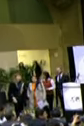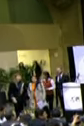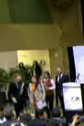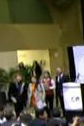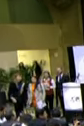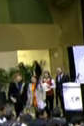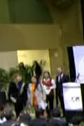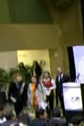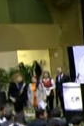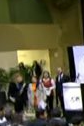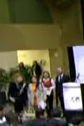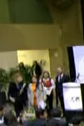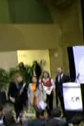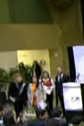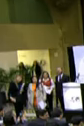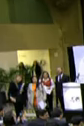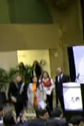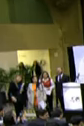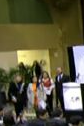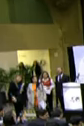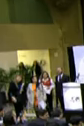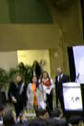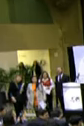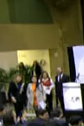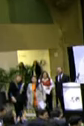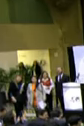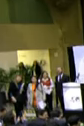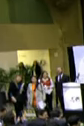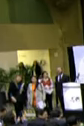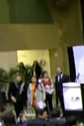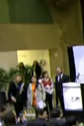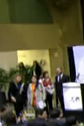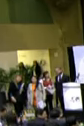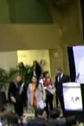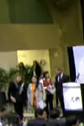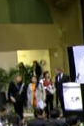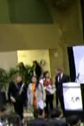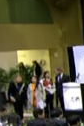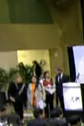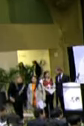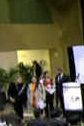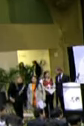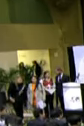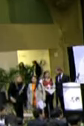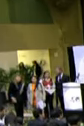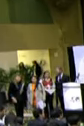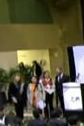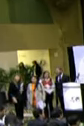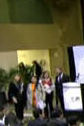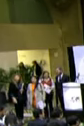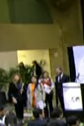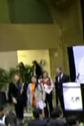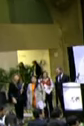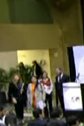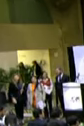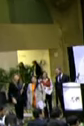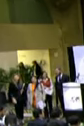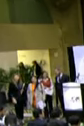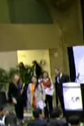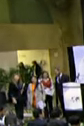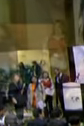lo prometíamos en la anterior, aquí será la política exterior analizada desde la academia. Sin duda